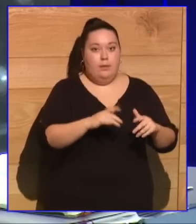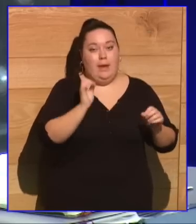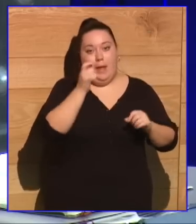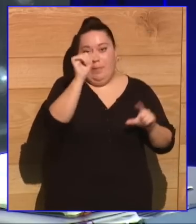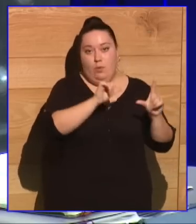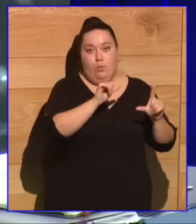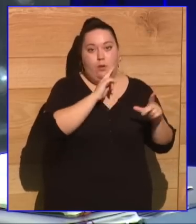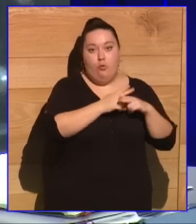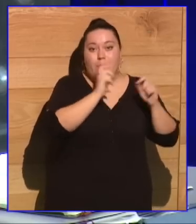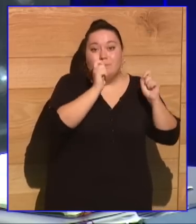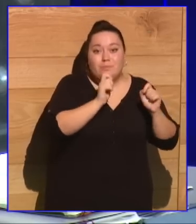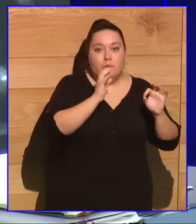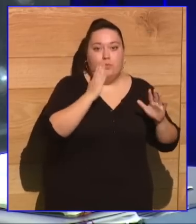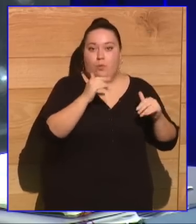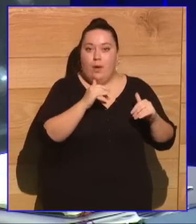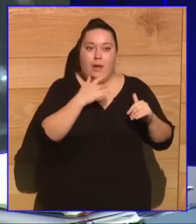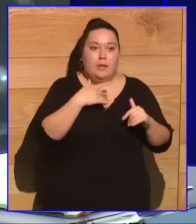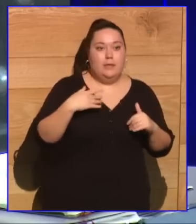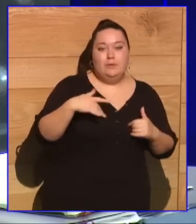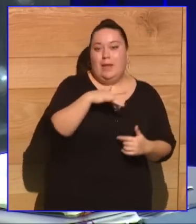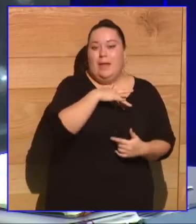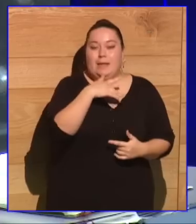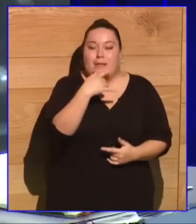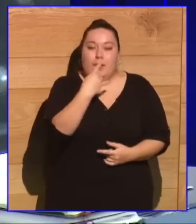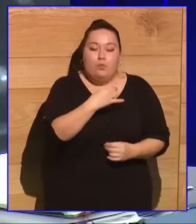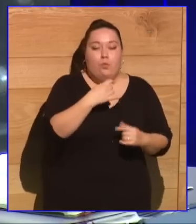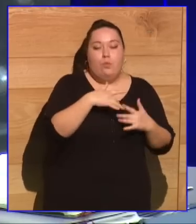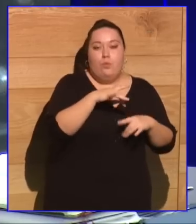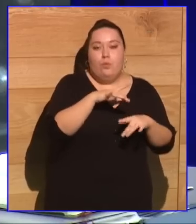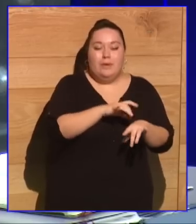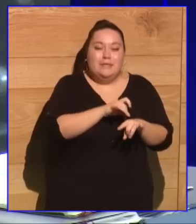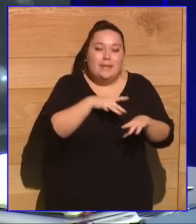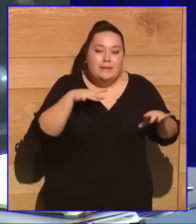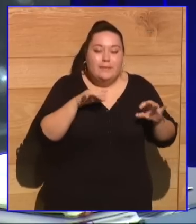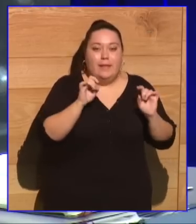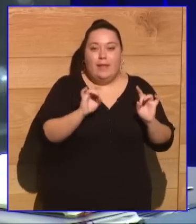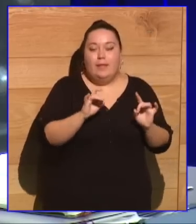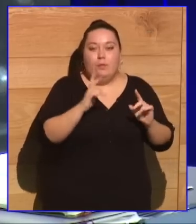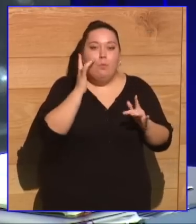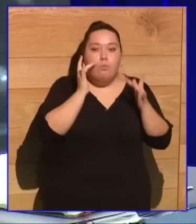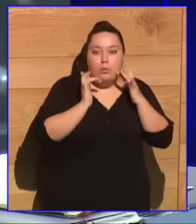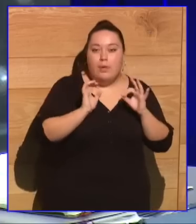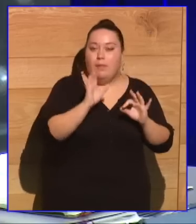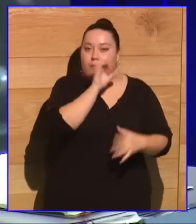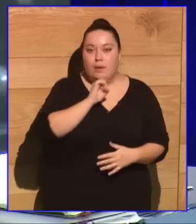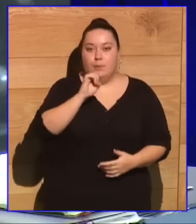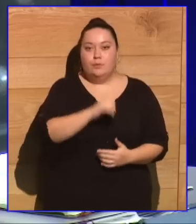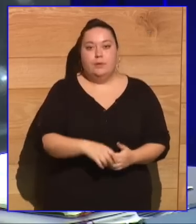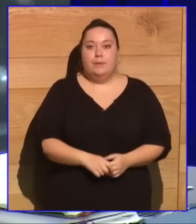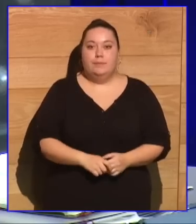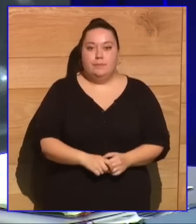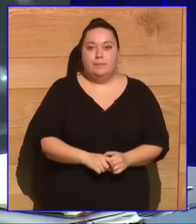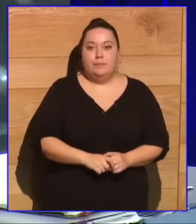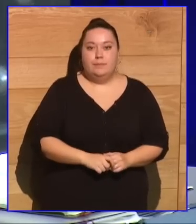la película, que es de una ternura y de una sensibilidad y de una fragilidad y de una pureza maravillosa en